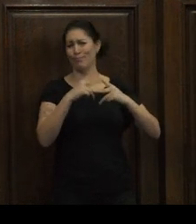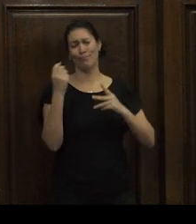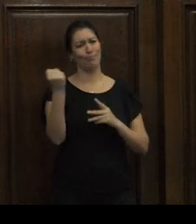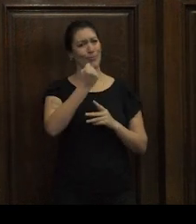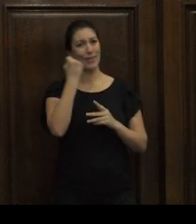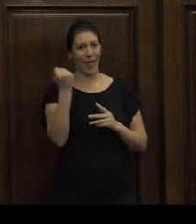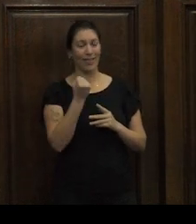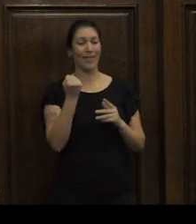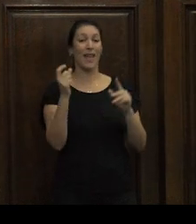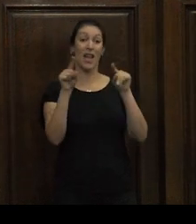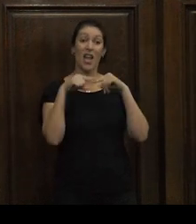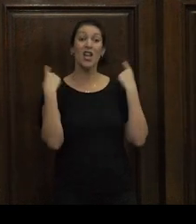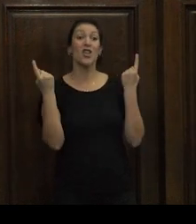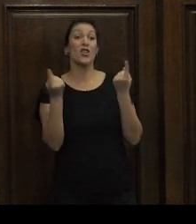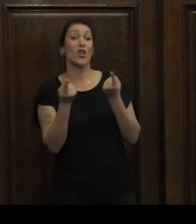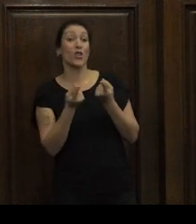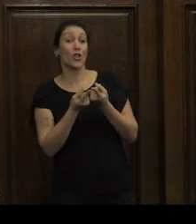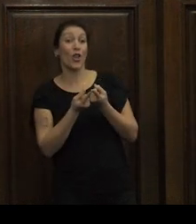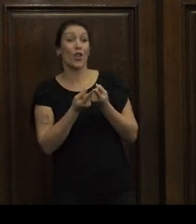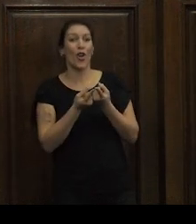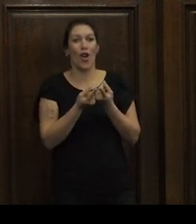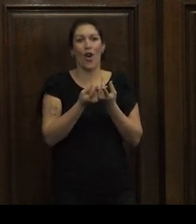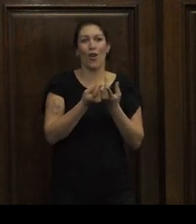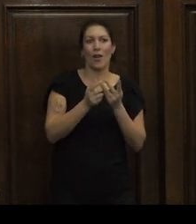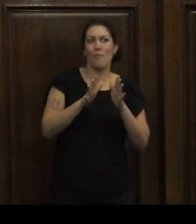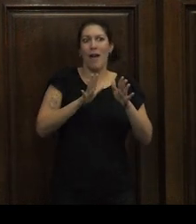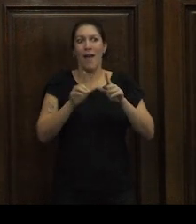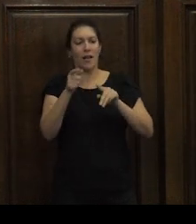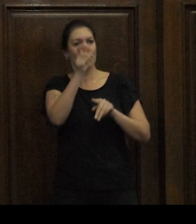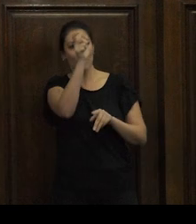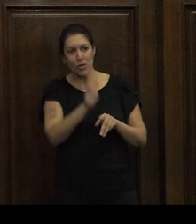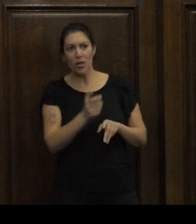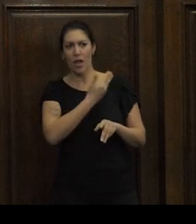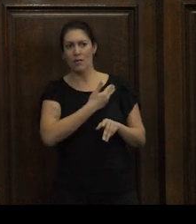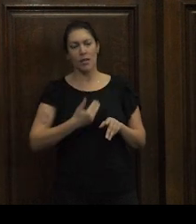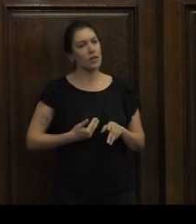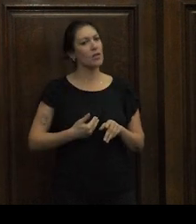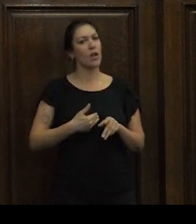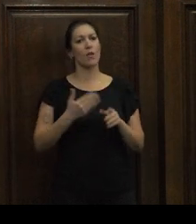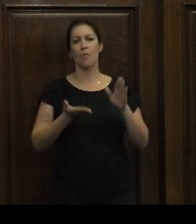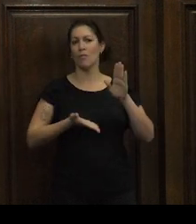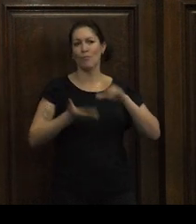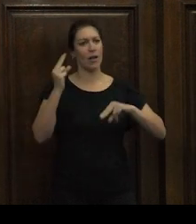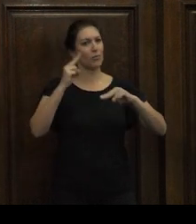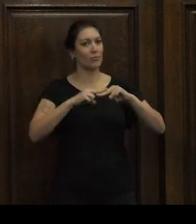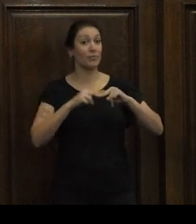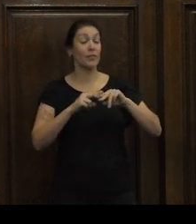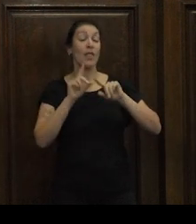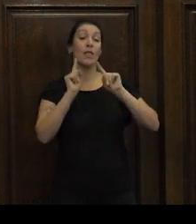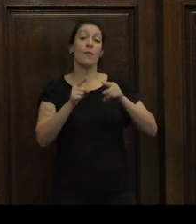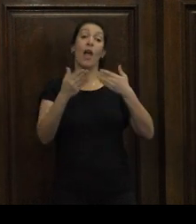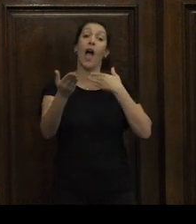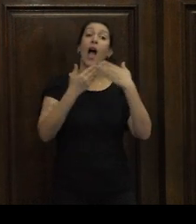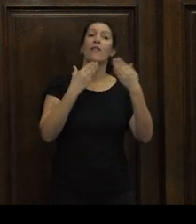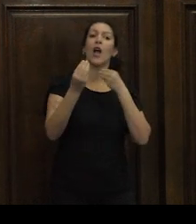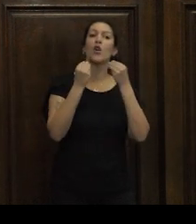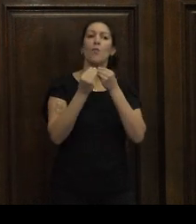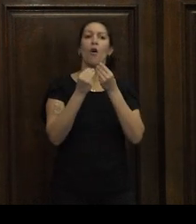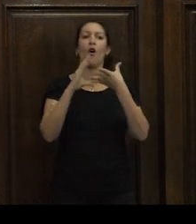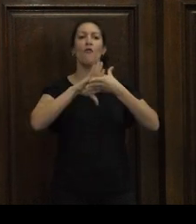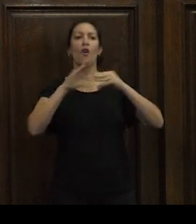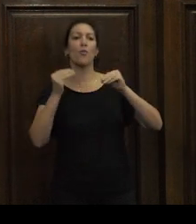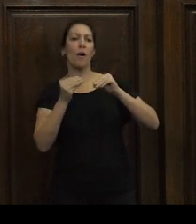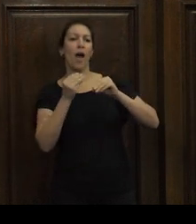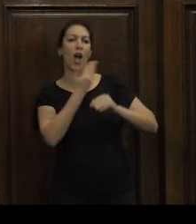todos nosotros, pero un poco más quizás, o de los que más. De hecho, mucho se dijo sobre el tipo de gobierno que ejerció por